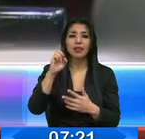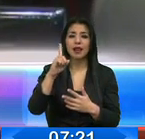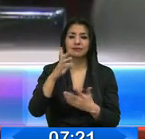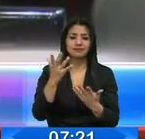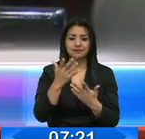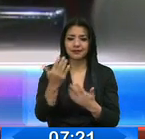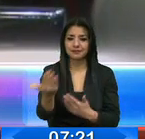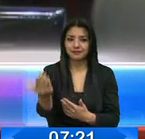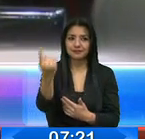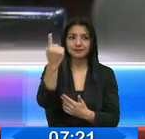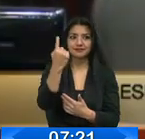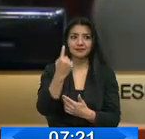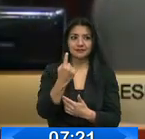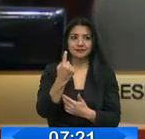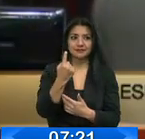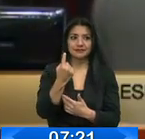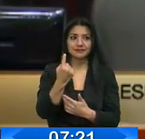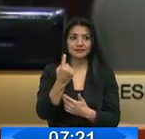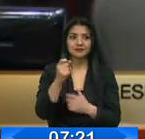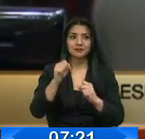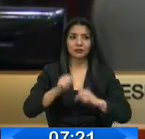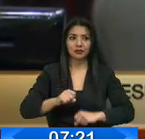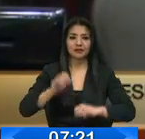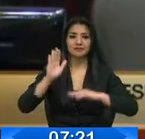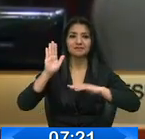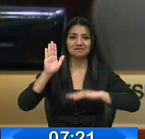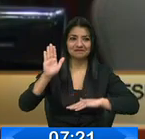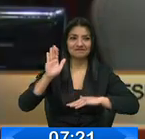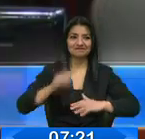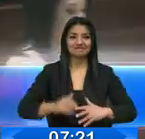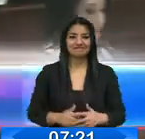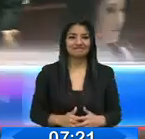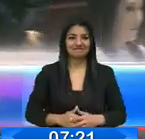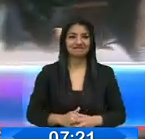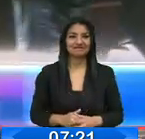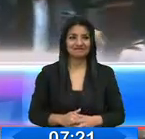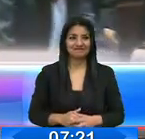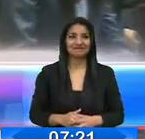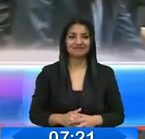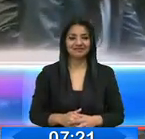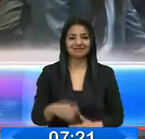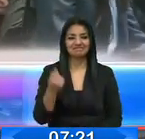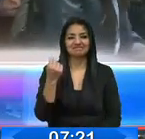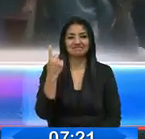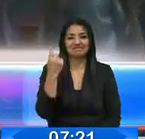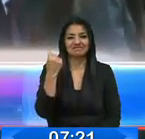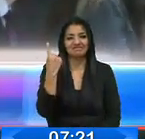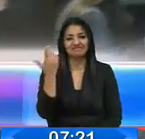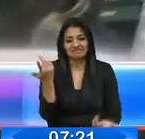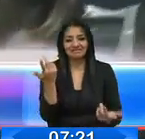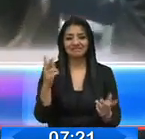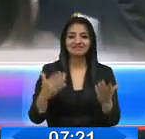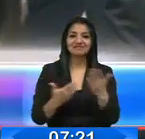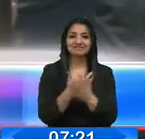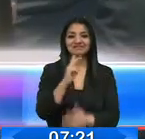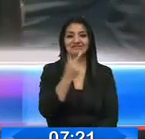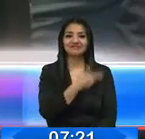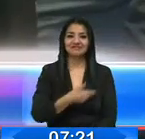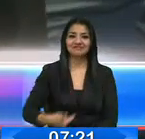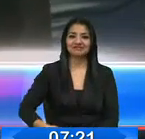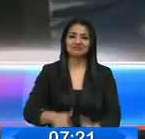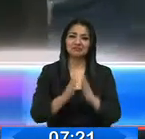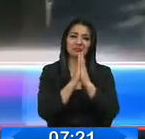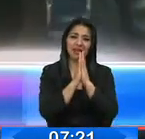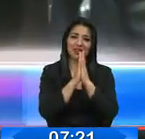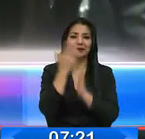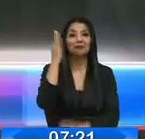acerque a la sala y se le pueda hacer la posesión correspondiente. Y entendiendo esto, el flamante nuevo vicepresidente hizo un pedido con